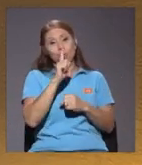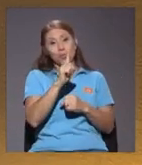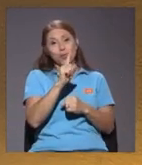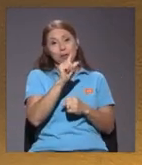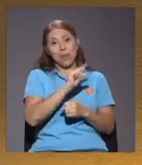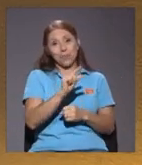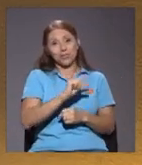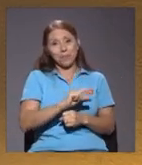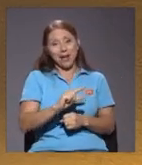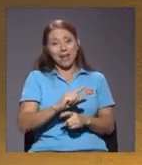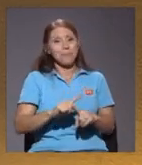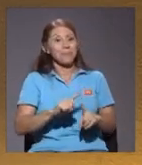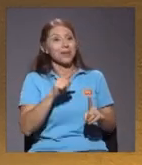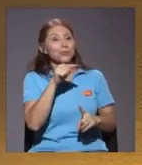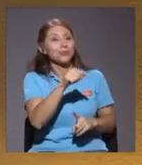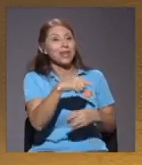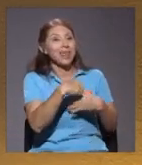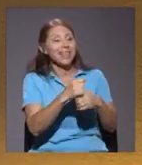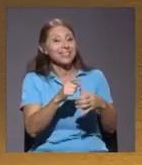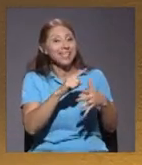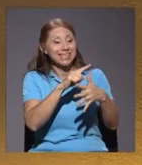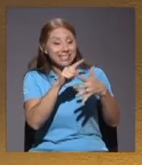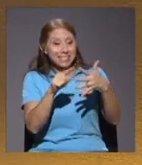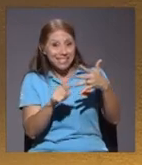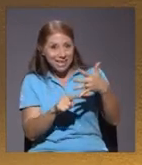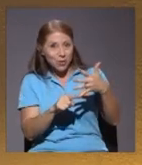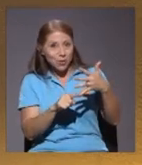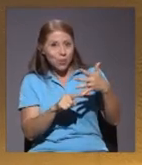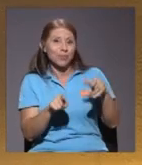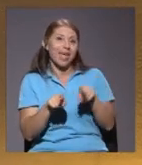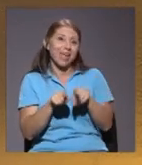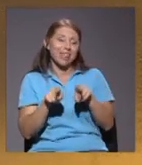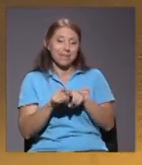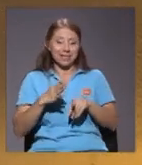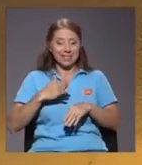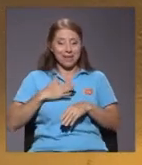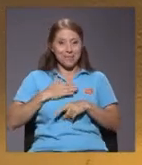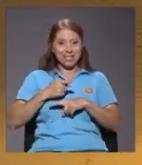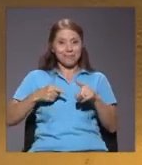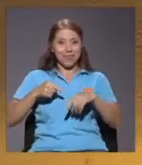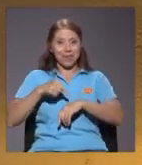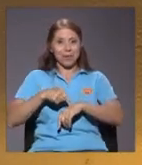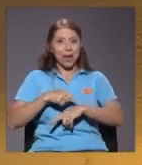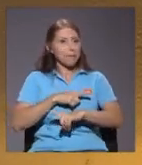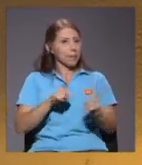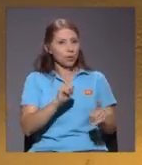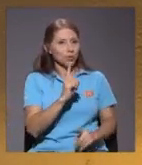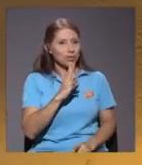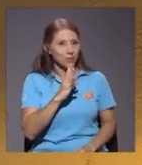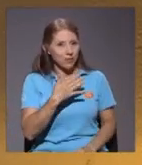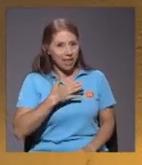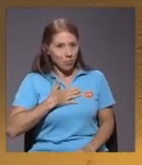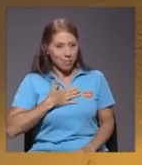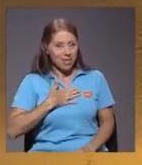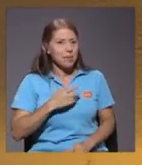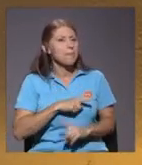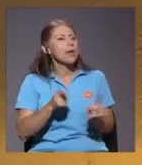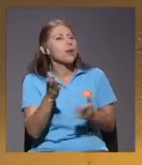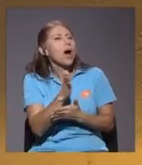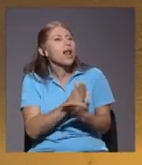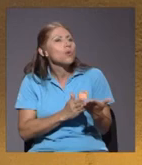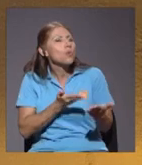cinco por semana y además la medida es de media hora pero bueno no estamos hablando de mí sino de algunos matices que usted